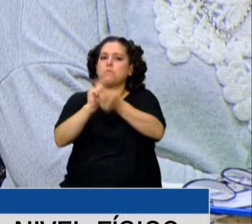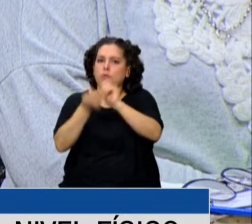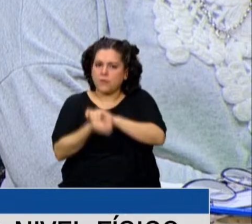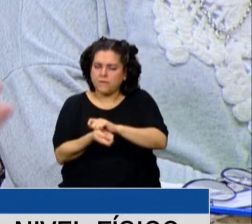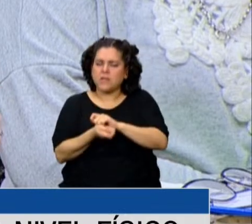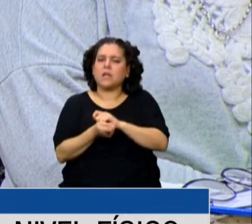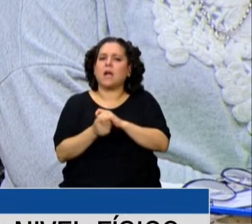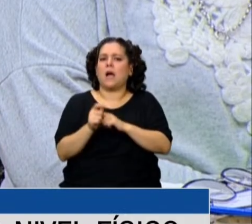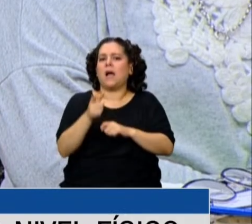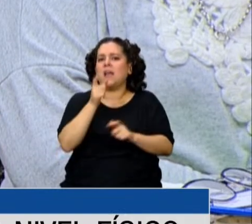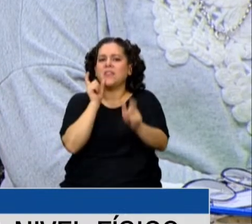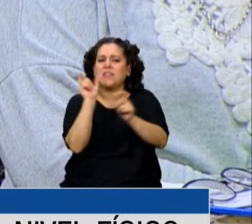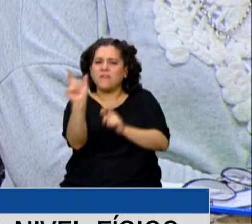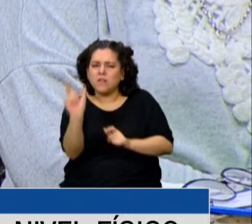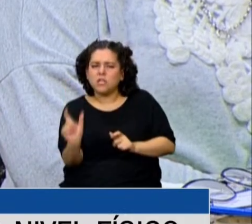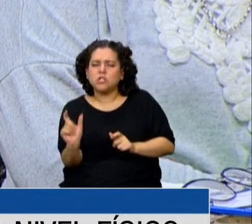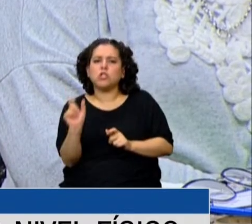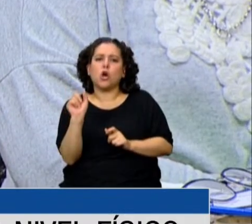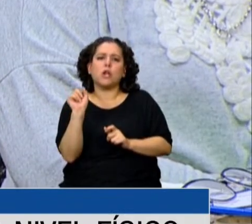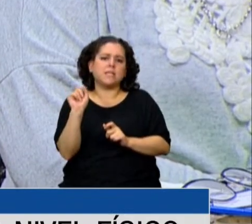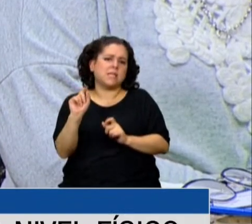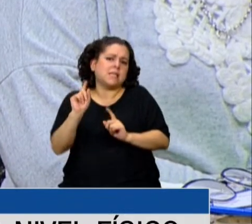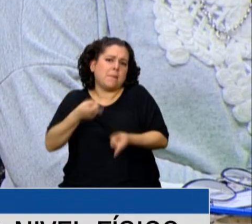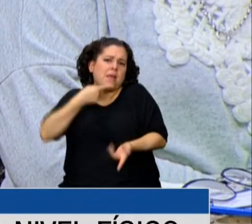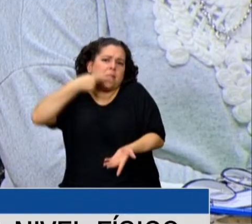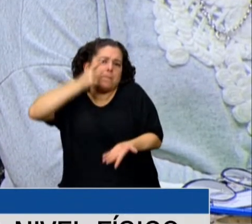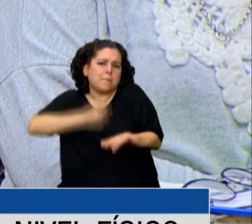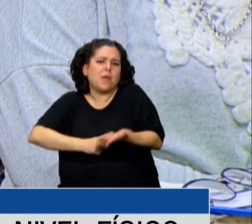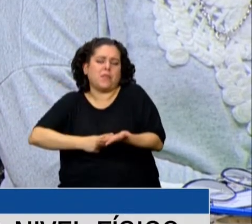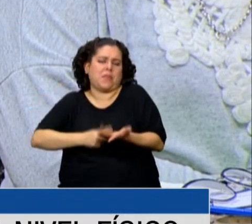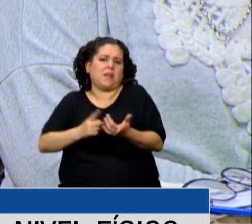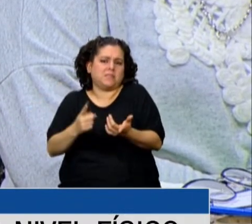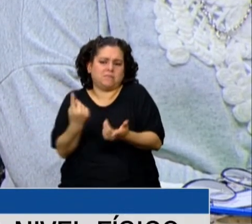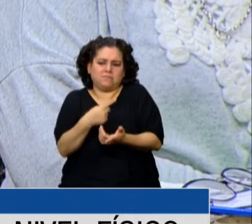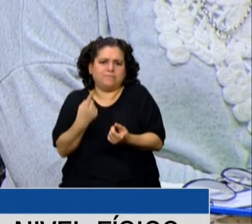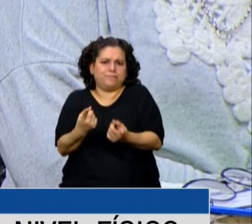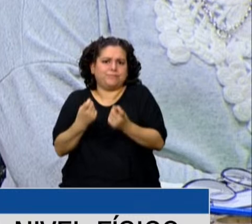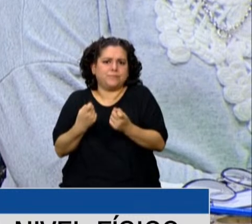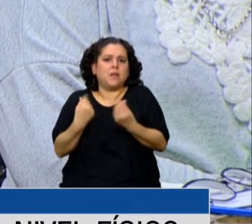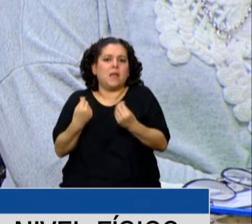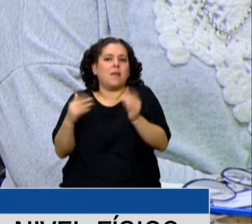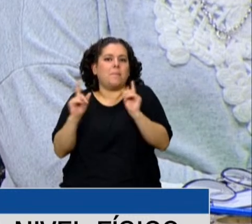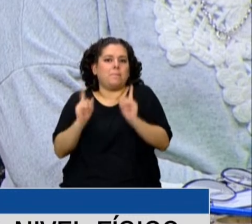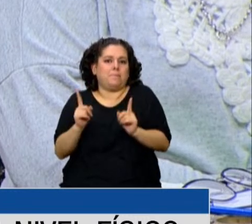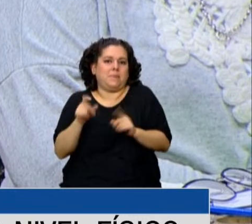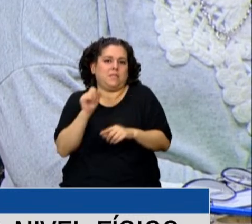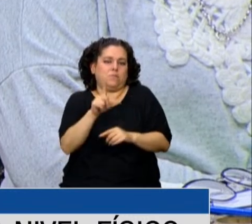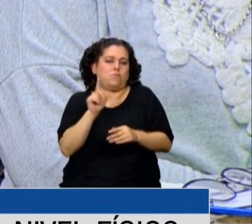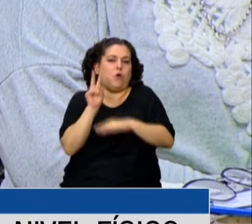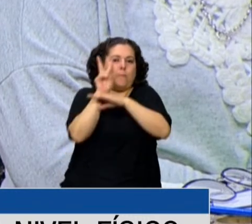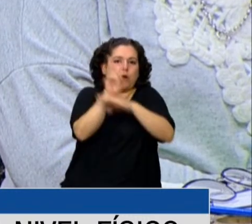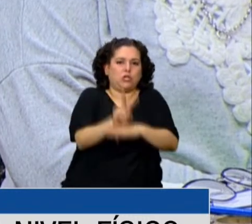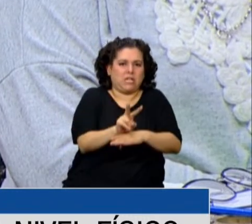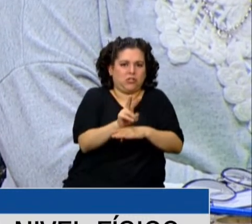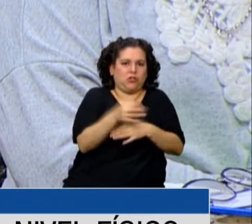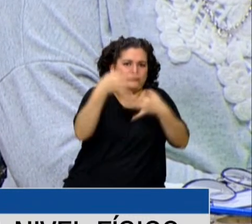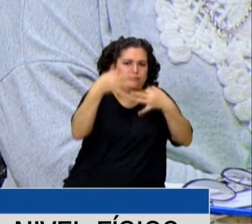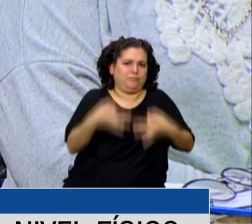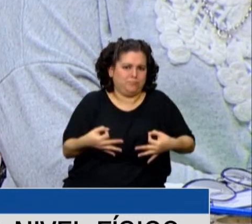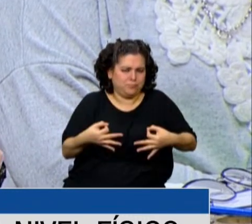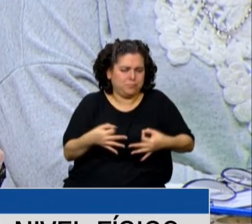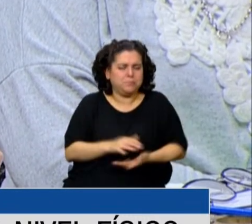las definiciones y medidas necesarias de acuerdo a este objeto de protección y